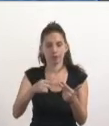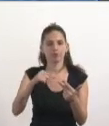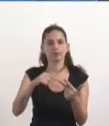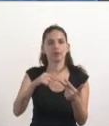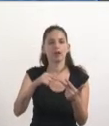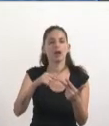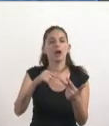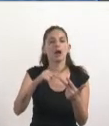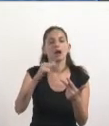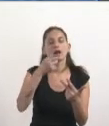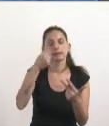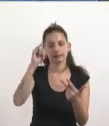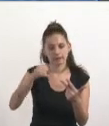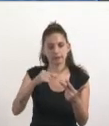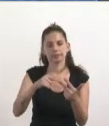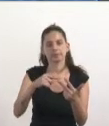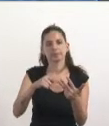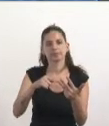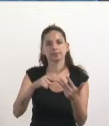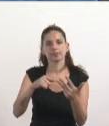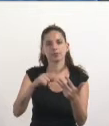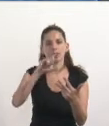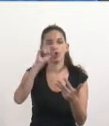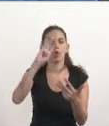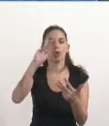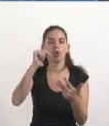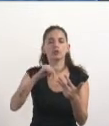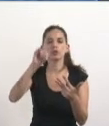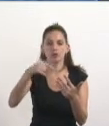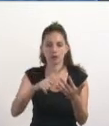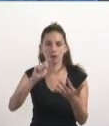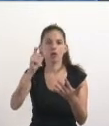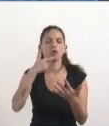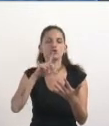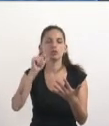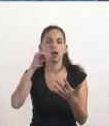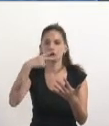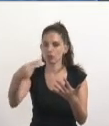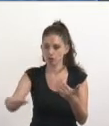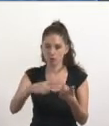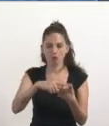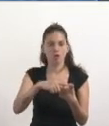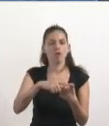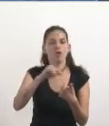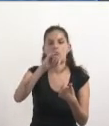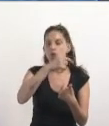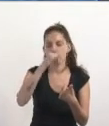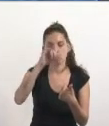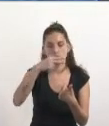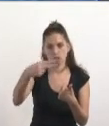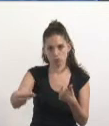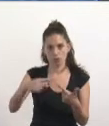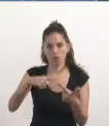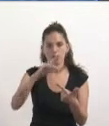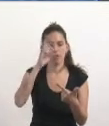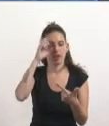afirmativo close afirmativo cobos afirmativo costa negativo creex el negativo de ayer